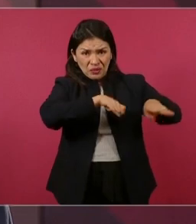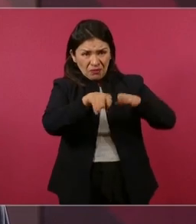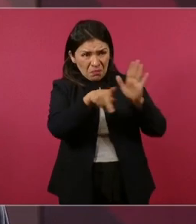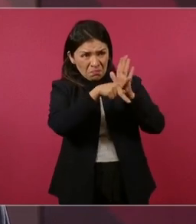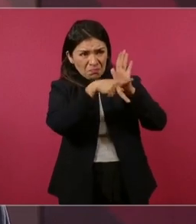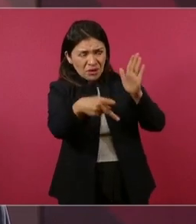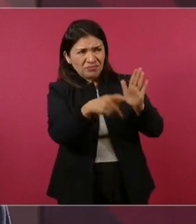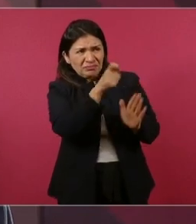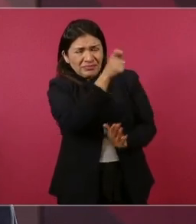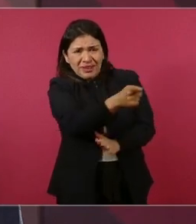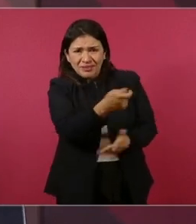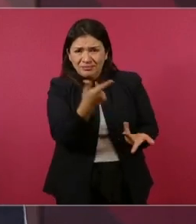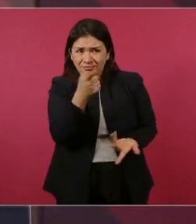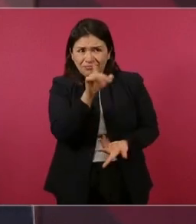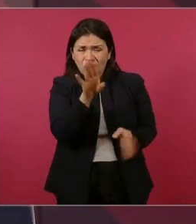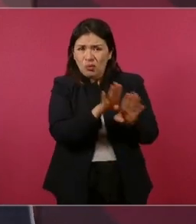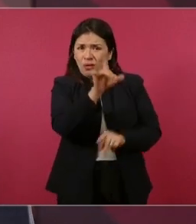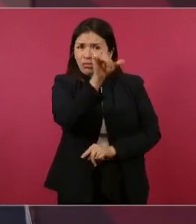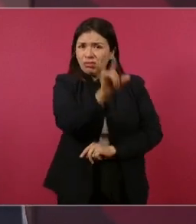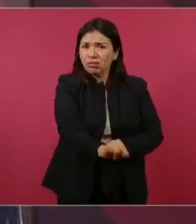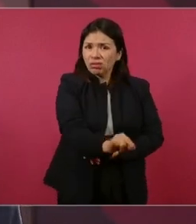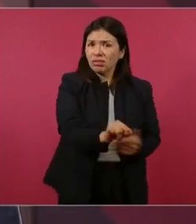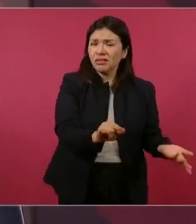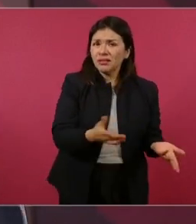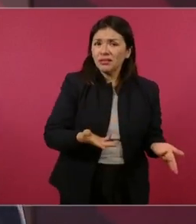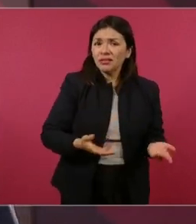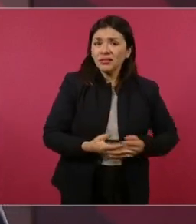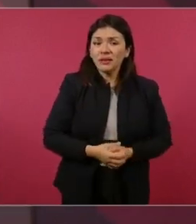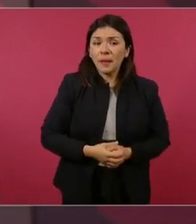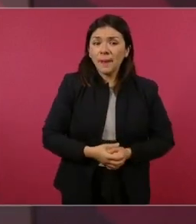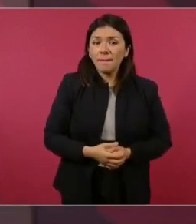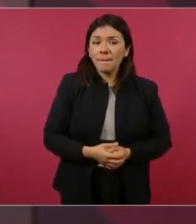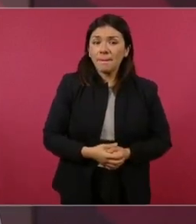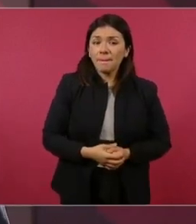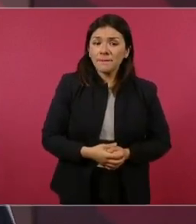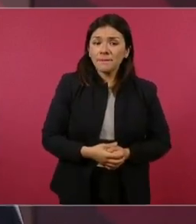ese? Es como porque